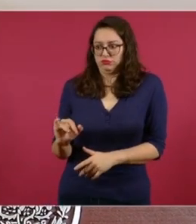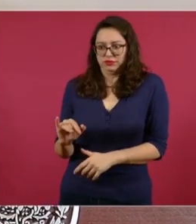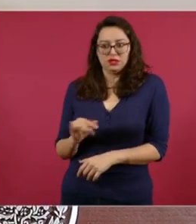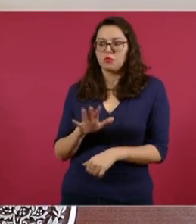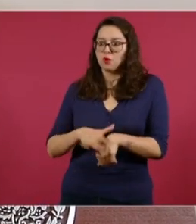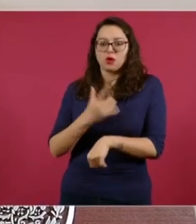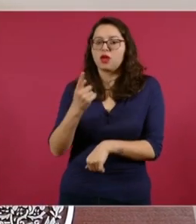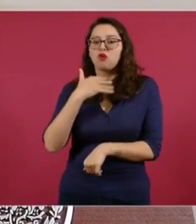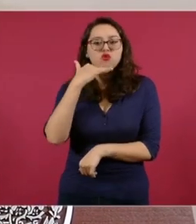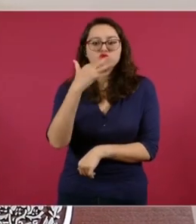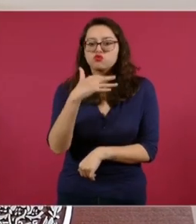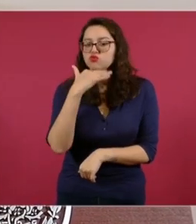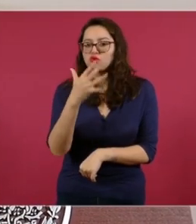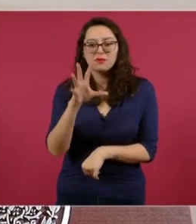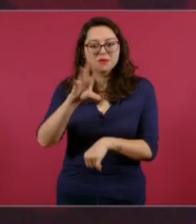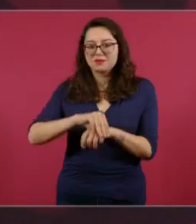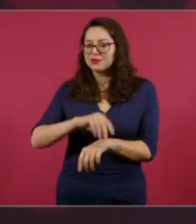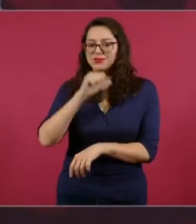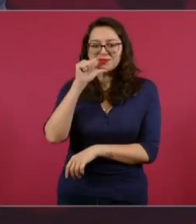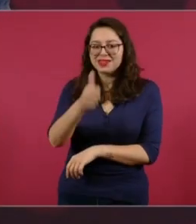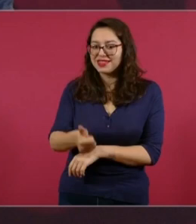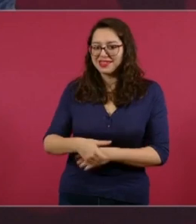corrupción.